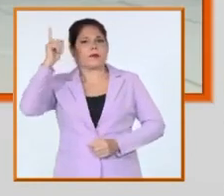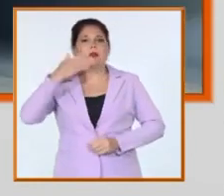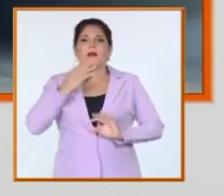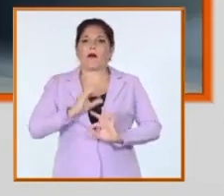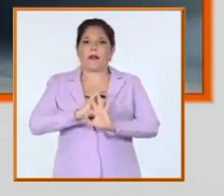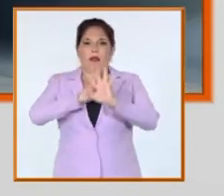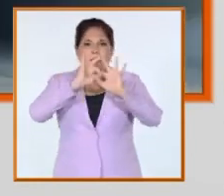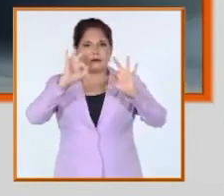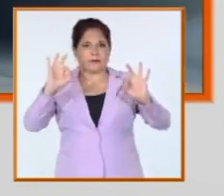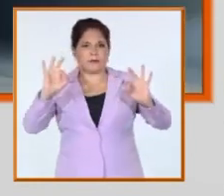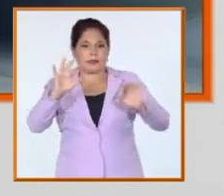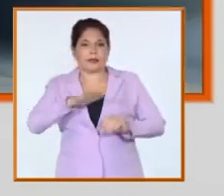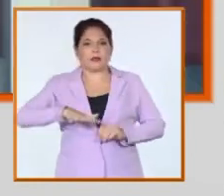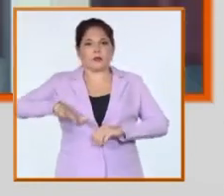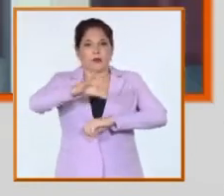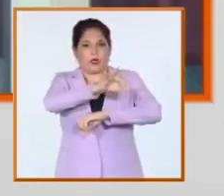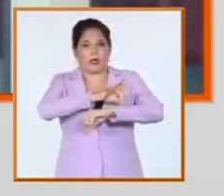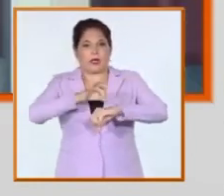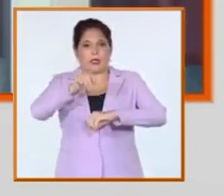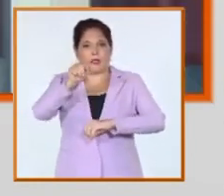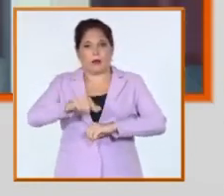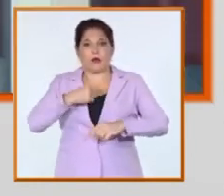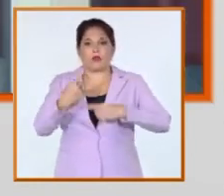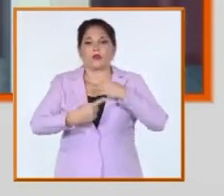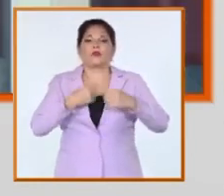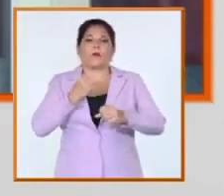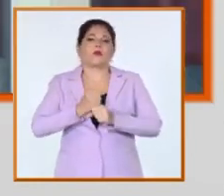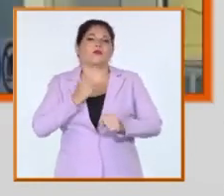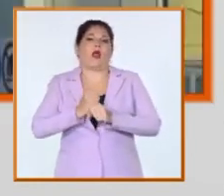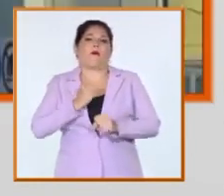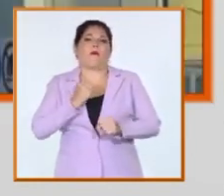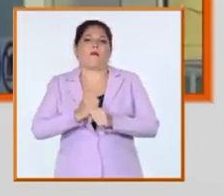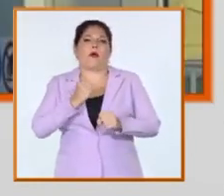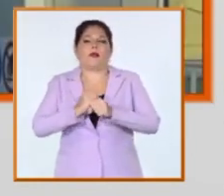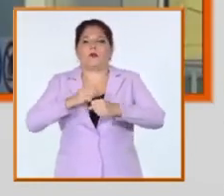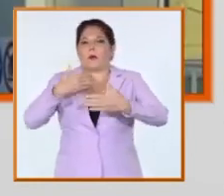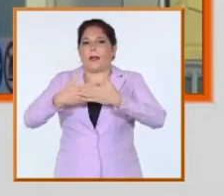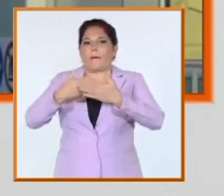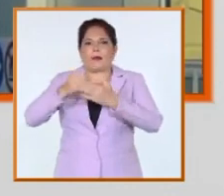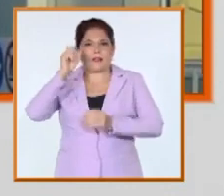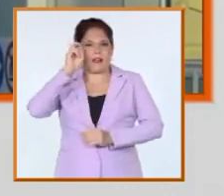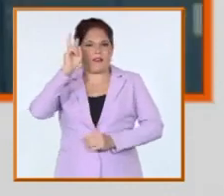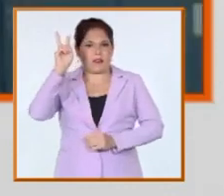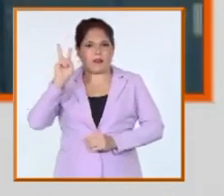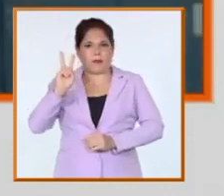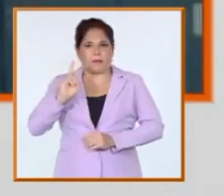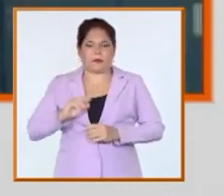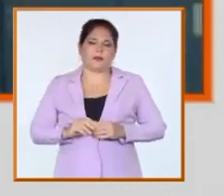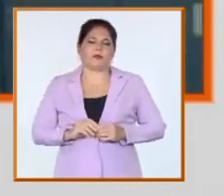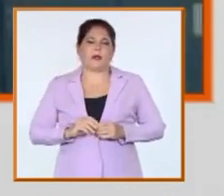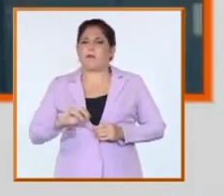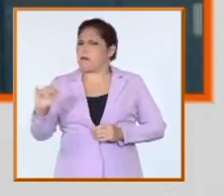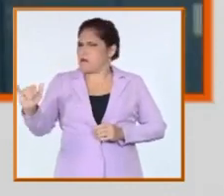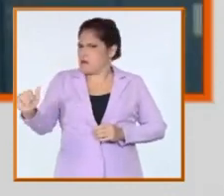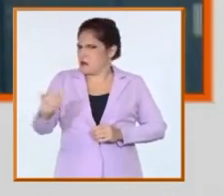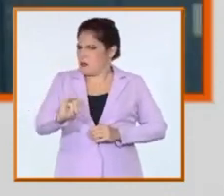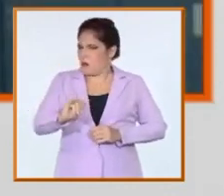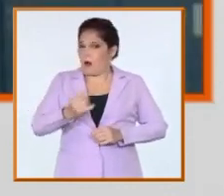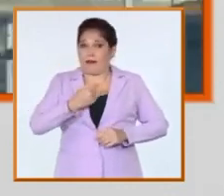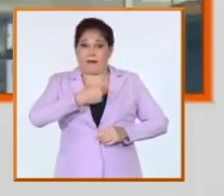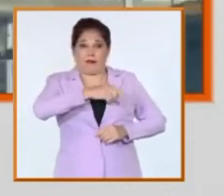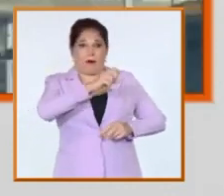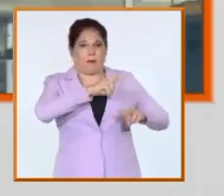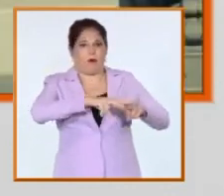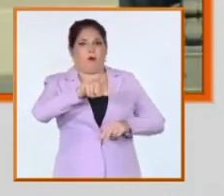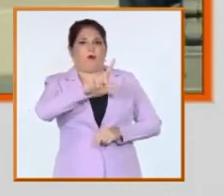de los ingenieros que tenemos trabajando con las empresas vietnamitas y la exigencia y llevándolo entonces a Holguín y